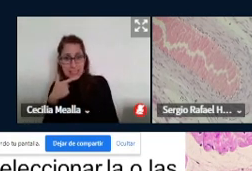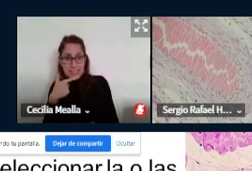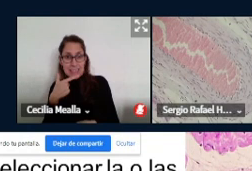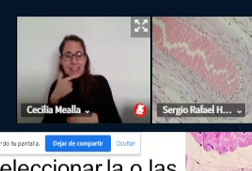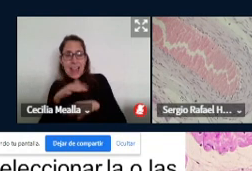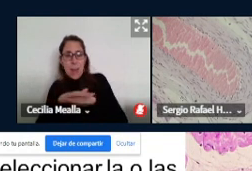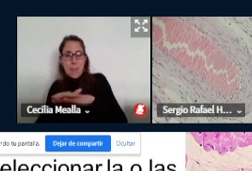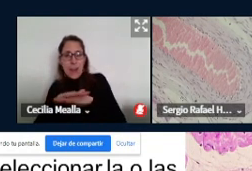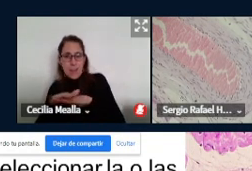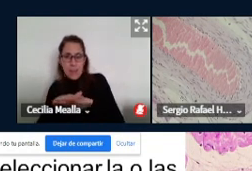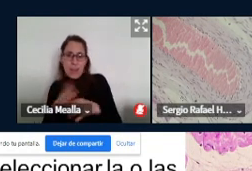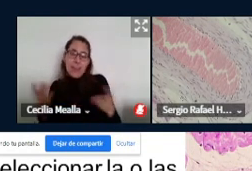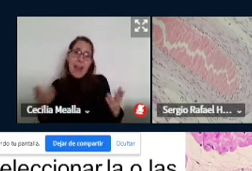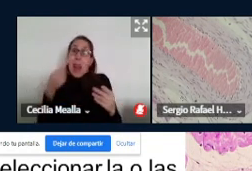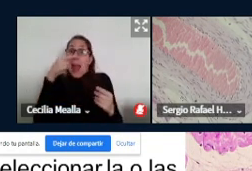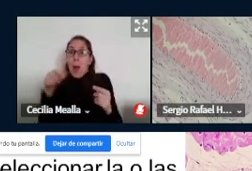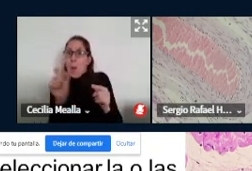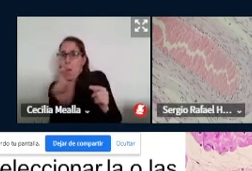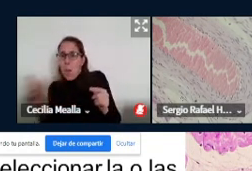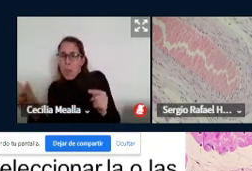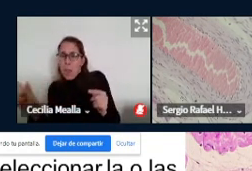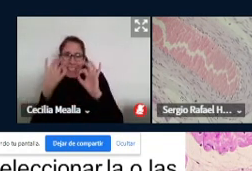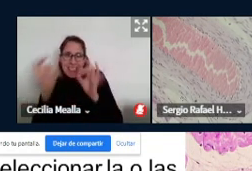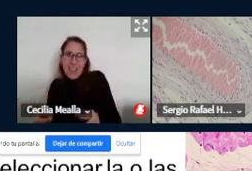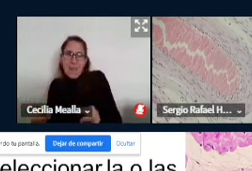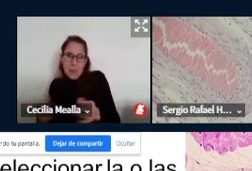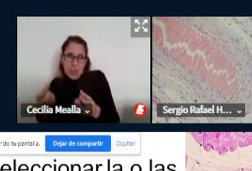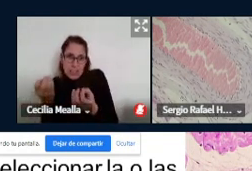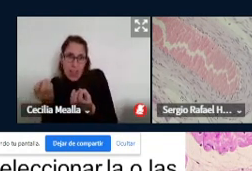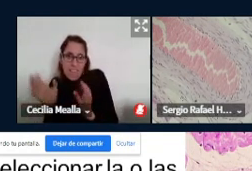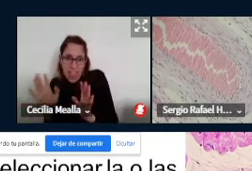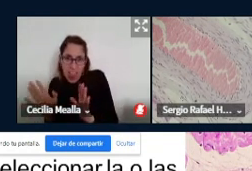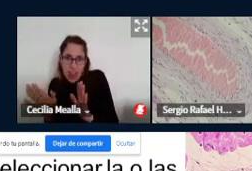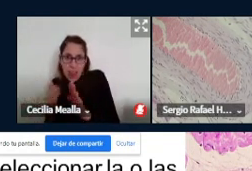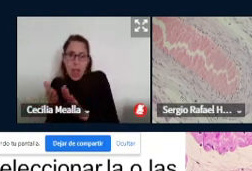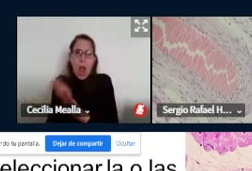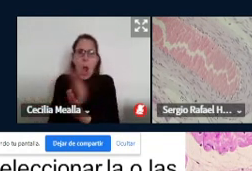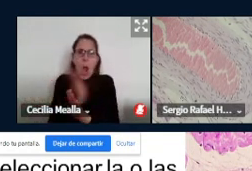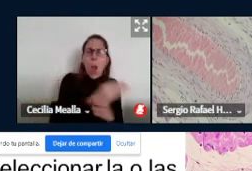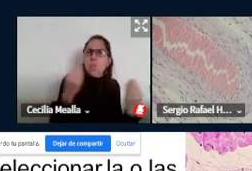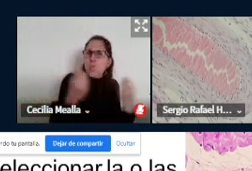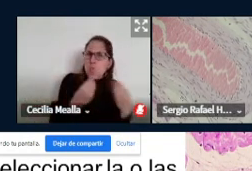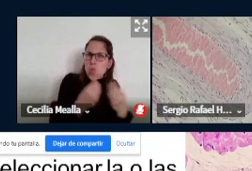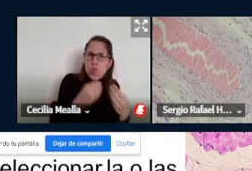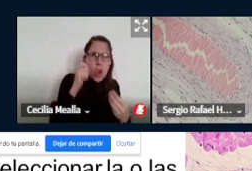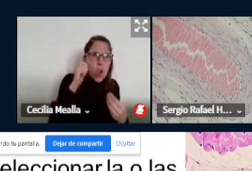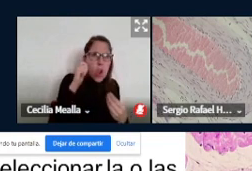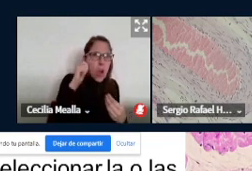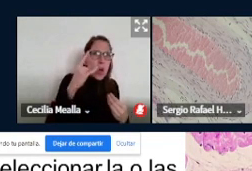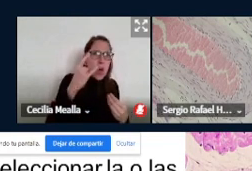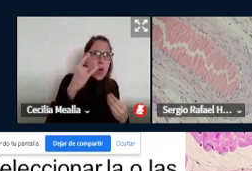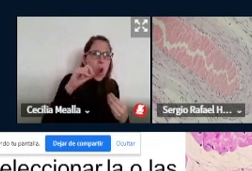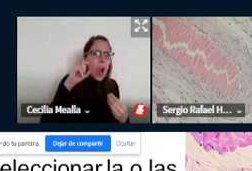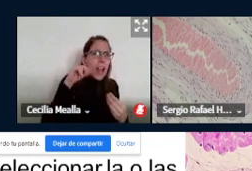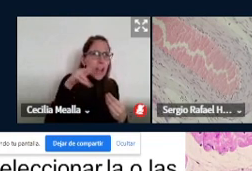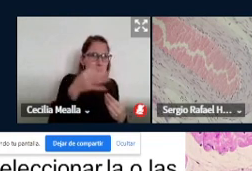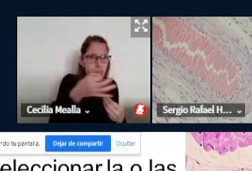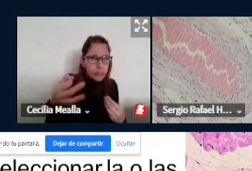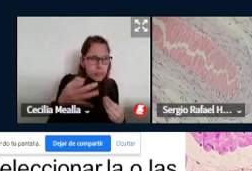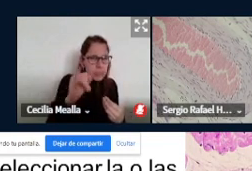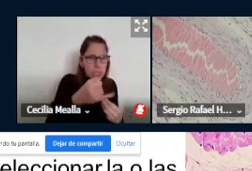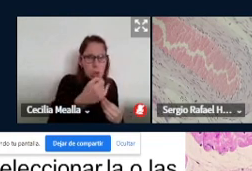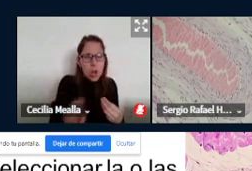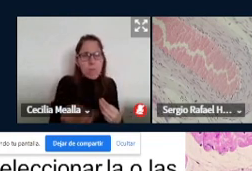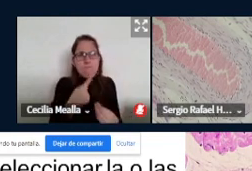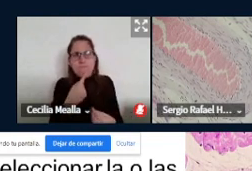parte calculo que sabrán que ya es verdadera. Ahora nos faltaría esta parte de acá. ¿Contienen